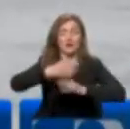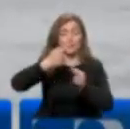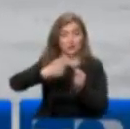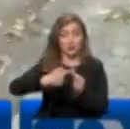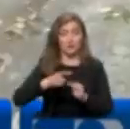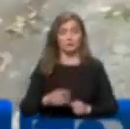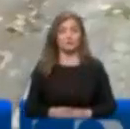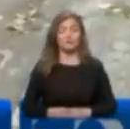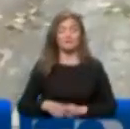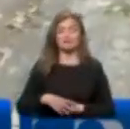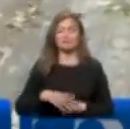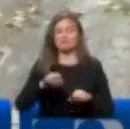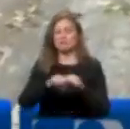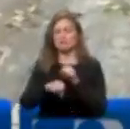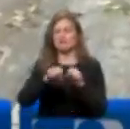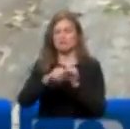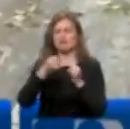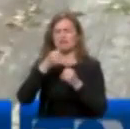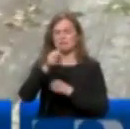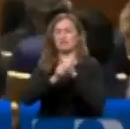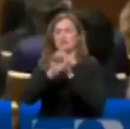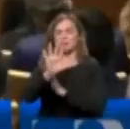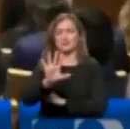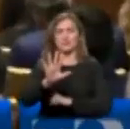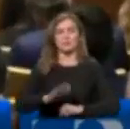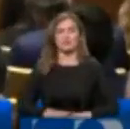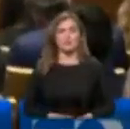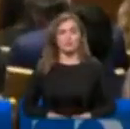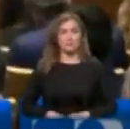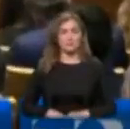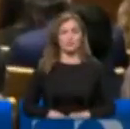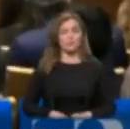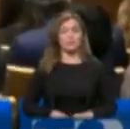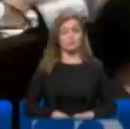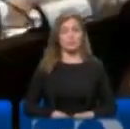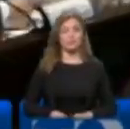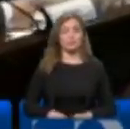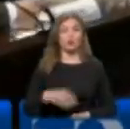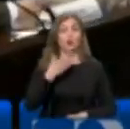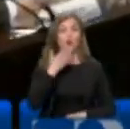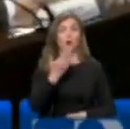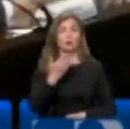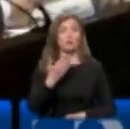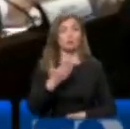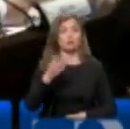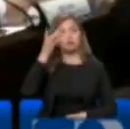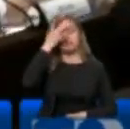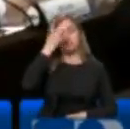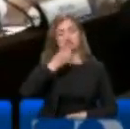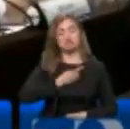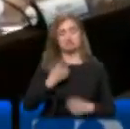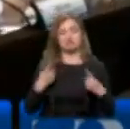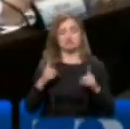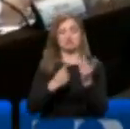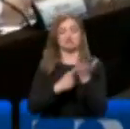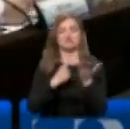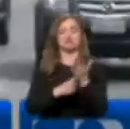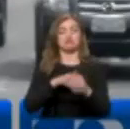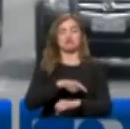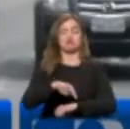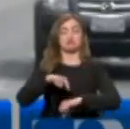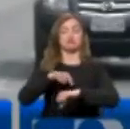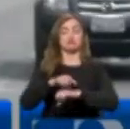capital, seriamente deterioradas en los últimos 5 años. Pero esto vendría acompañado de una medida de la que se viene debatiendo durante algún